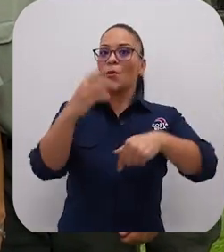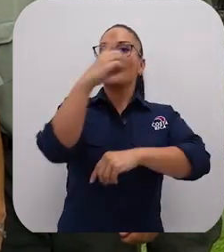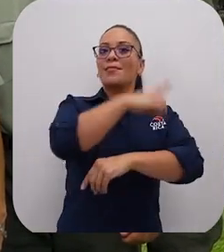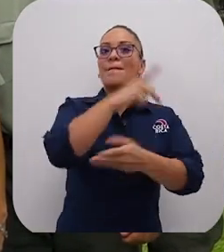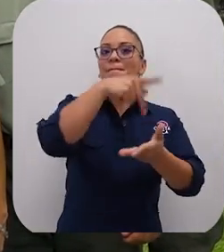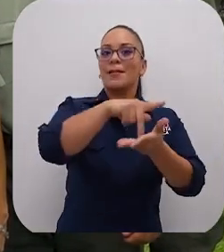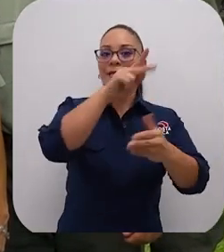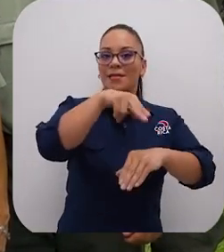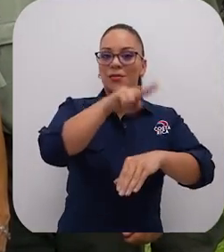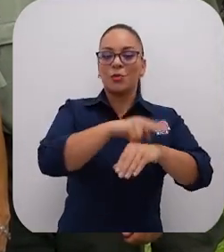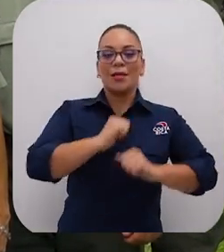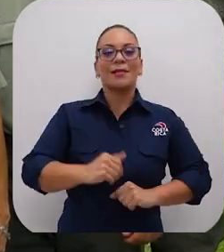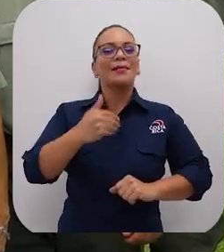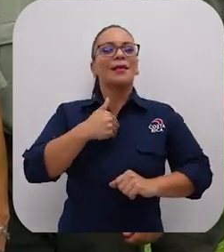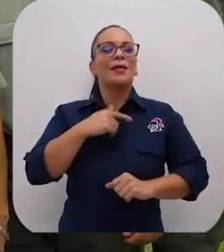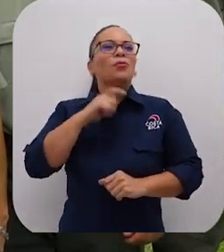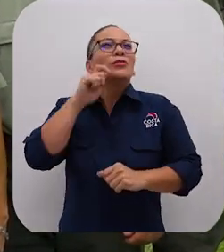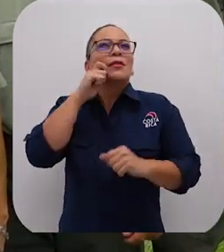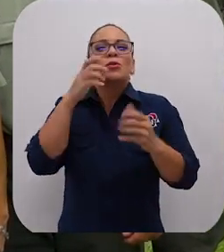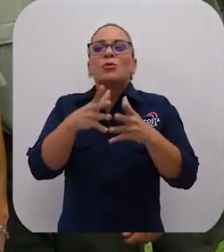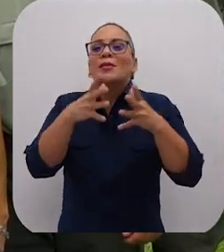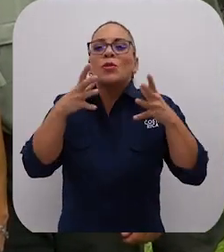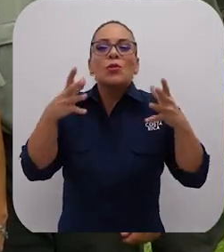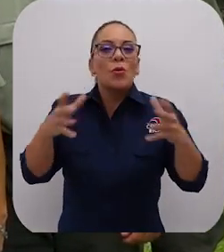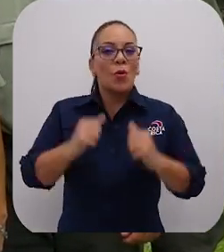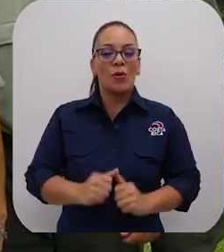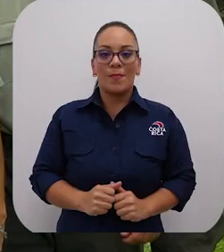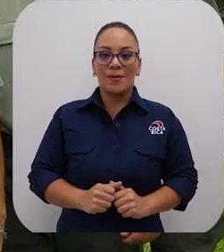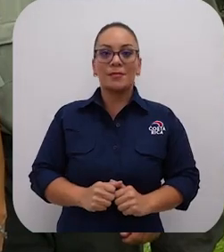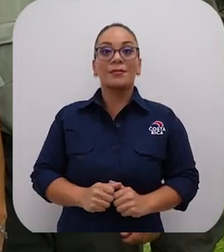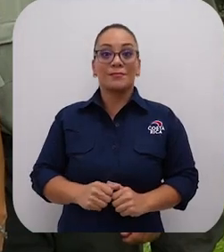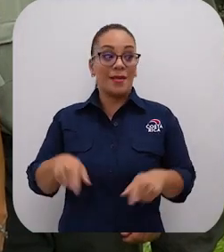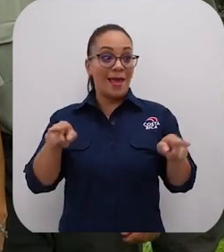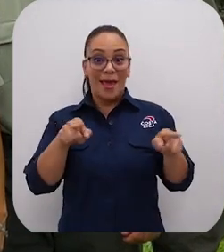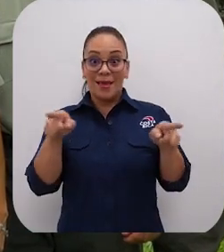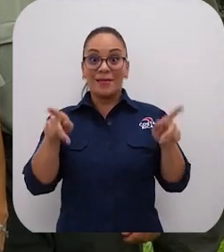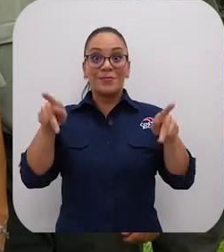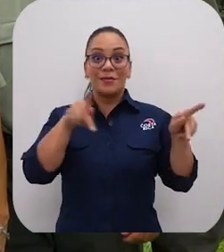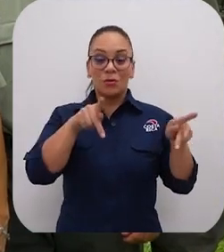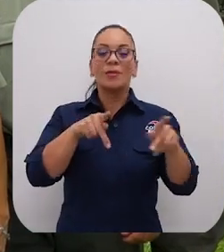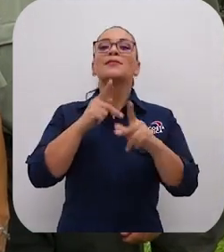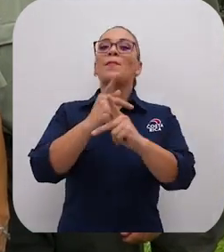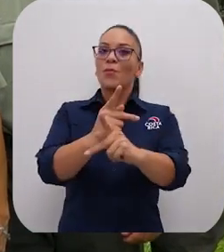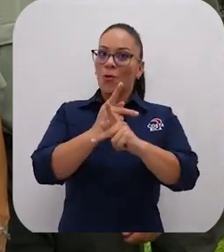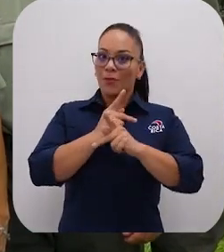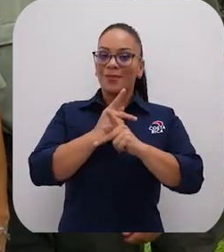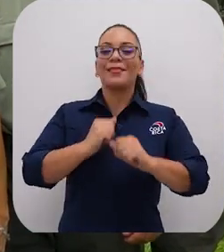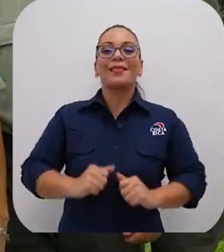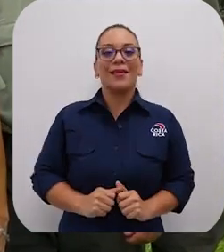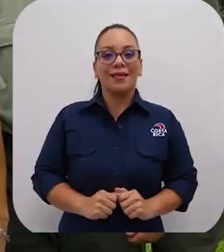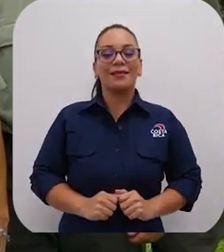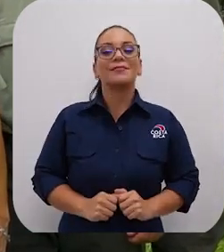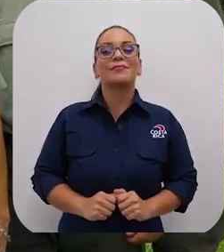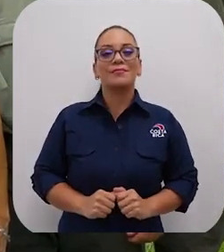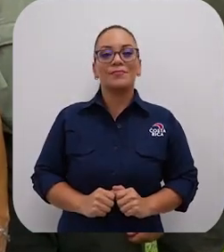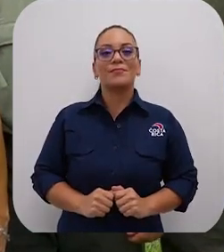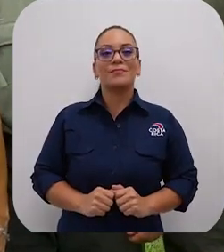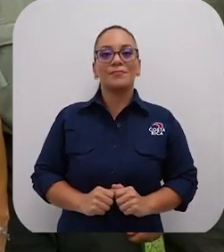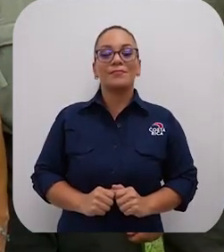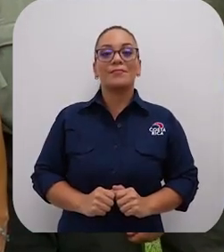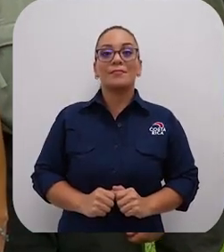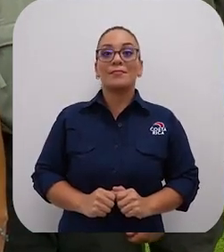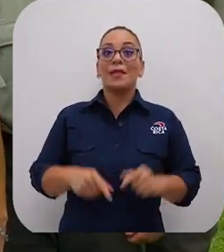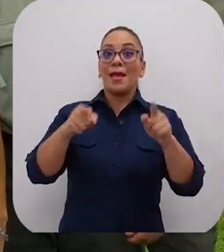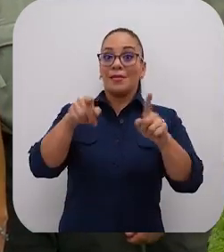día de los parques nacionales. Tenemos tesoros enormes que estos colegas protegen